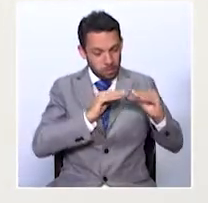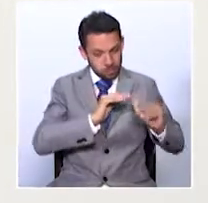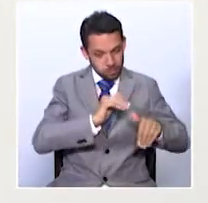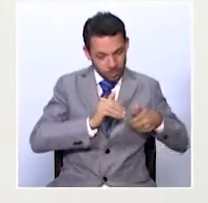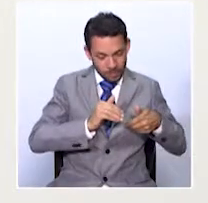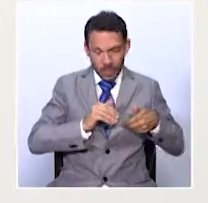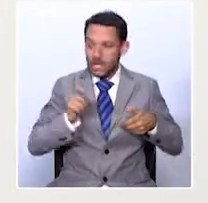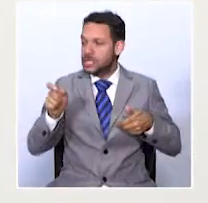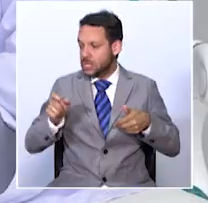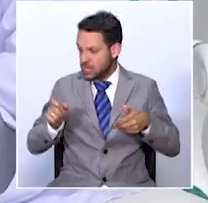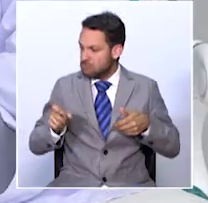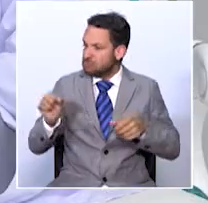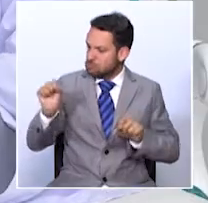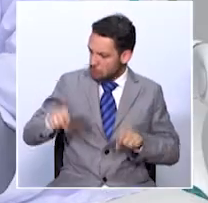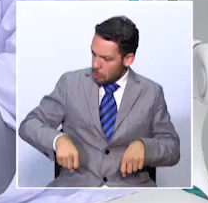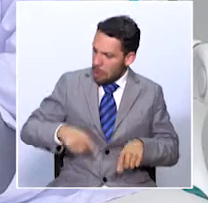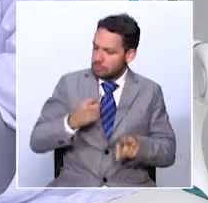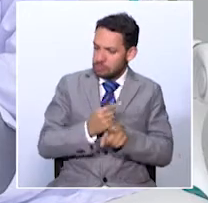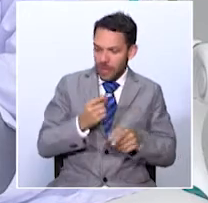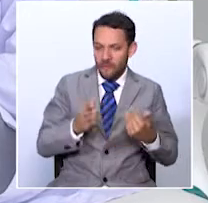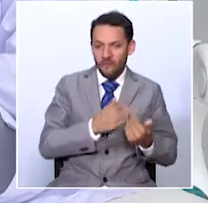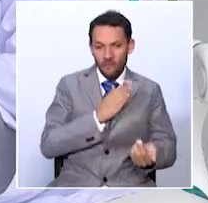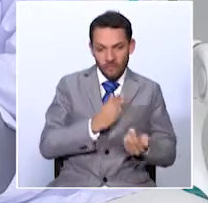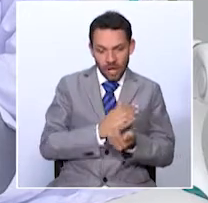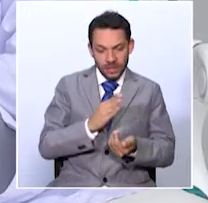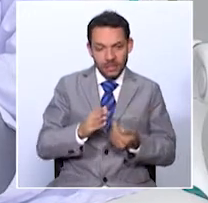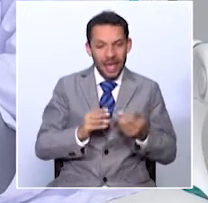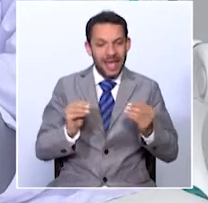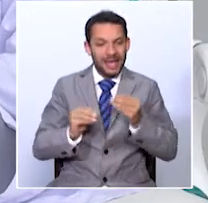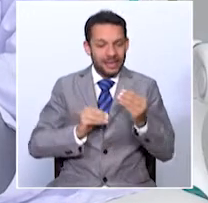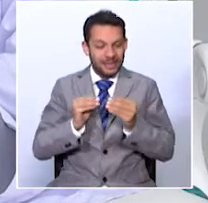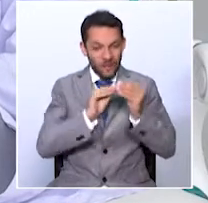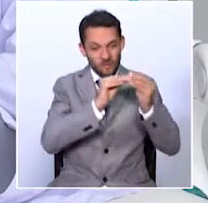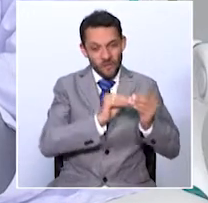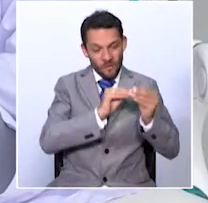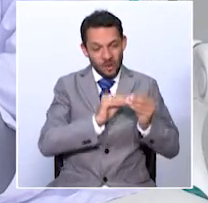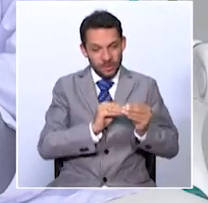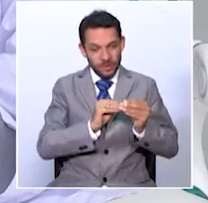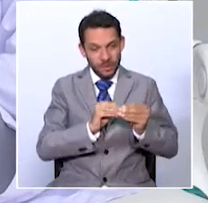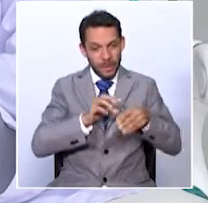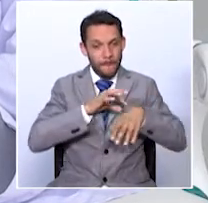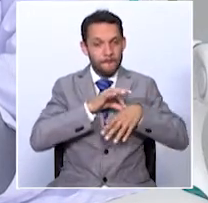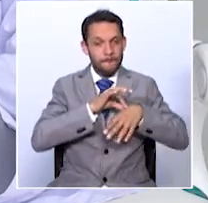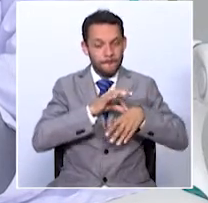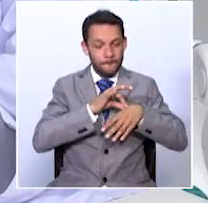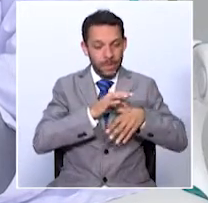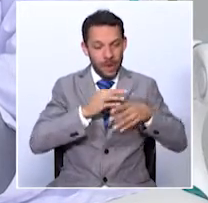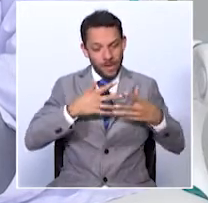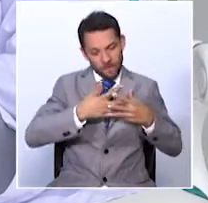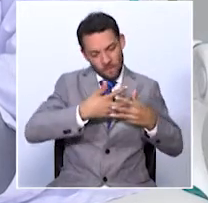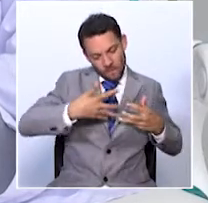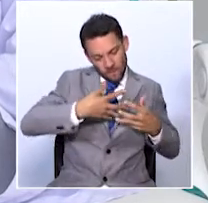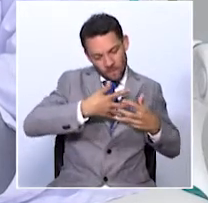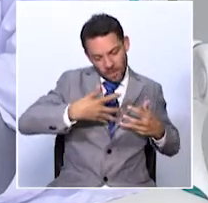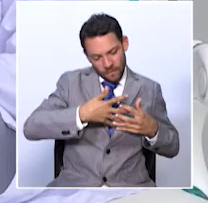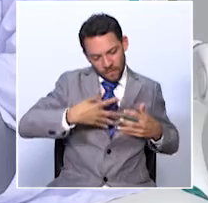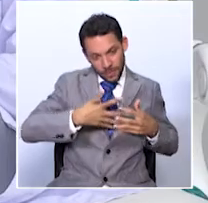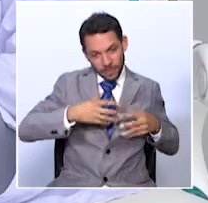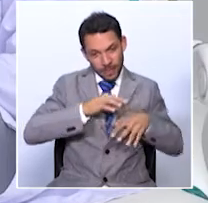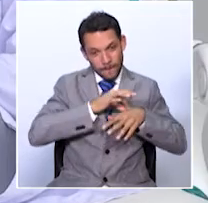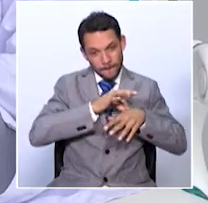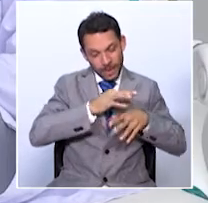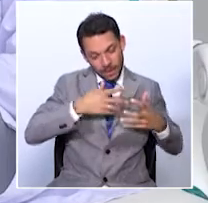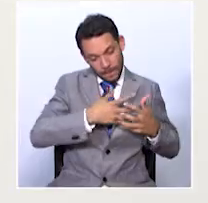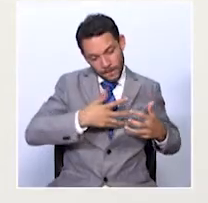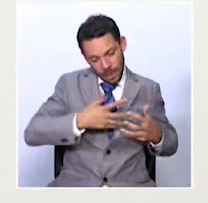sino reubicarlas. Algunas veces se reubican con los mismos tejidos de ellas, se reubican, y algunas veces eso se